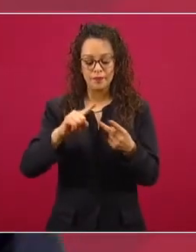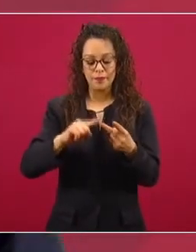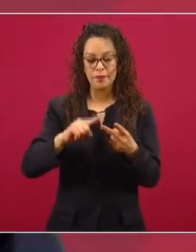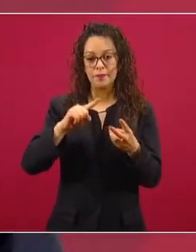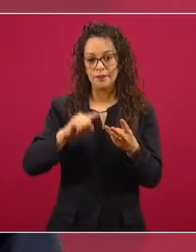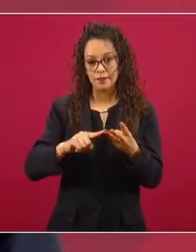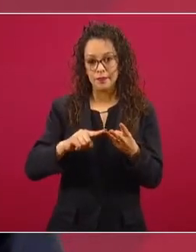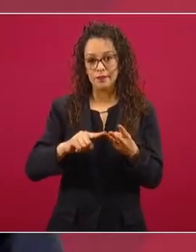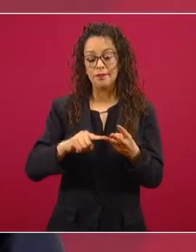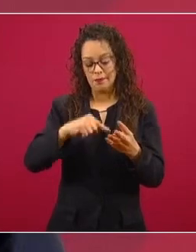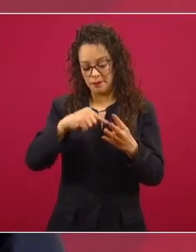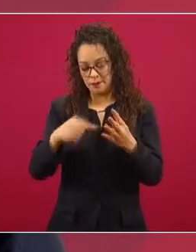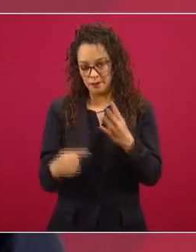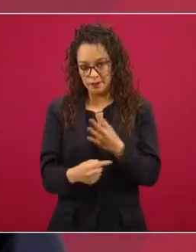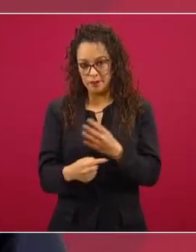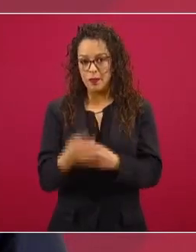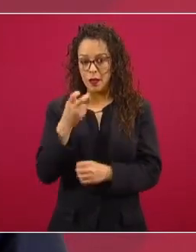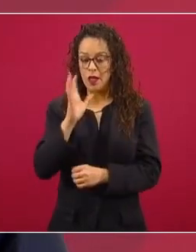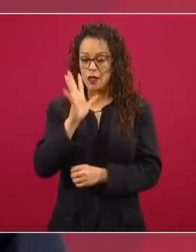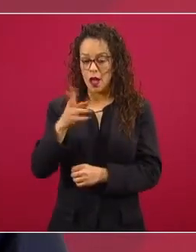desgraciadamente ha sucedido,